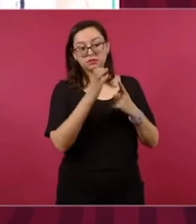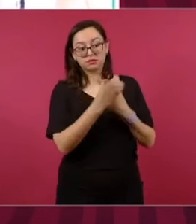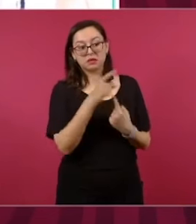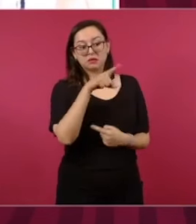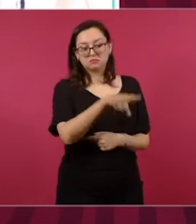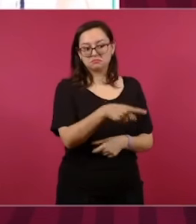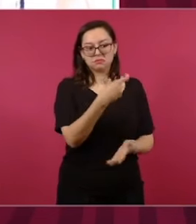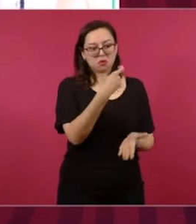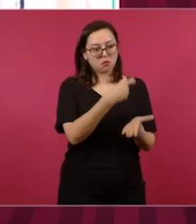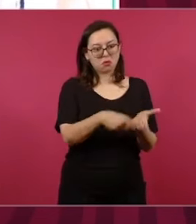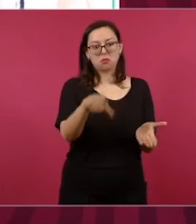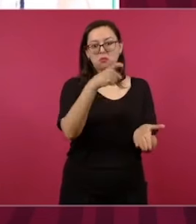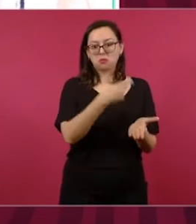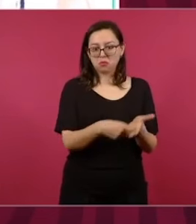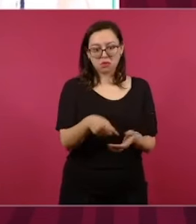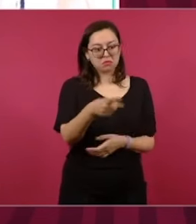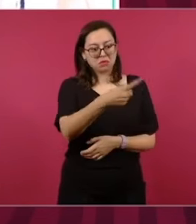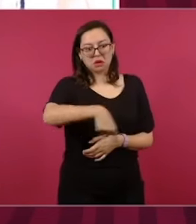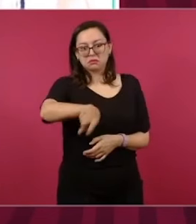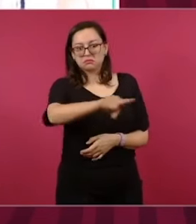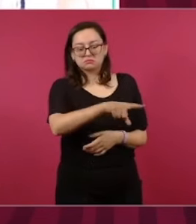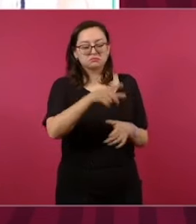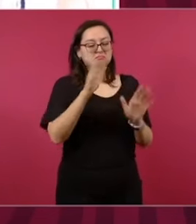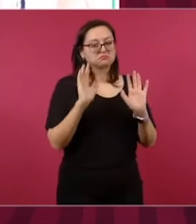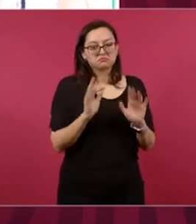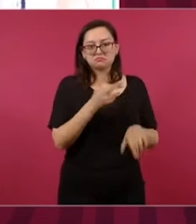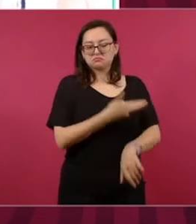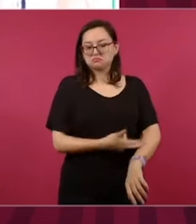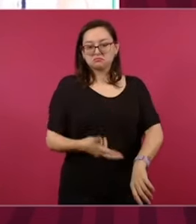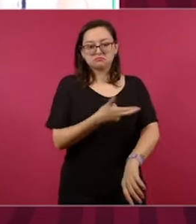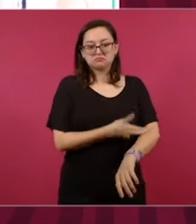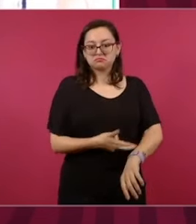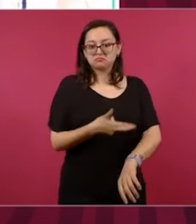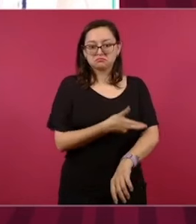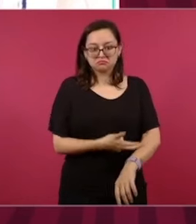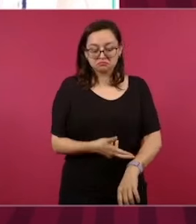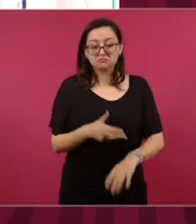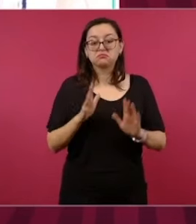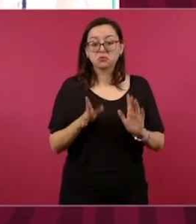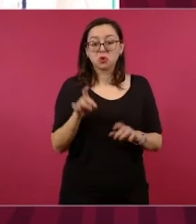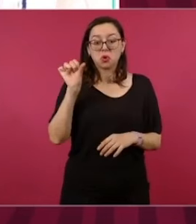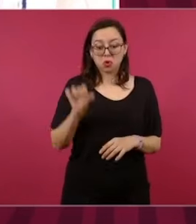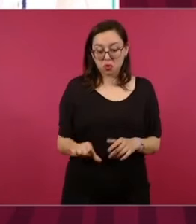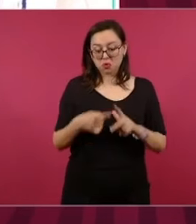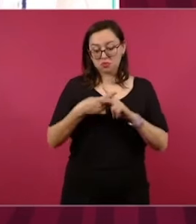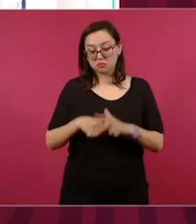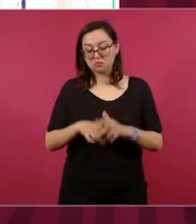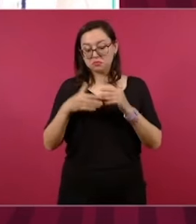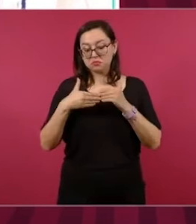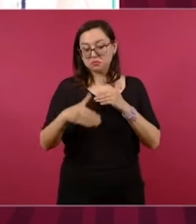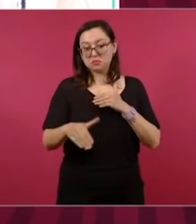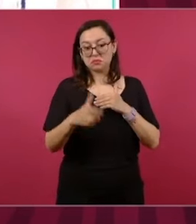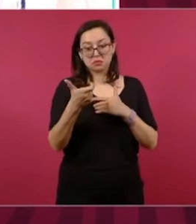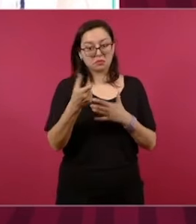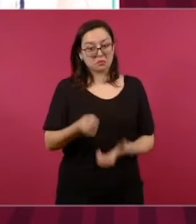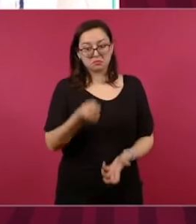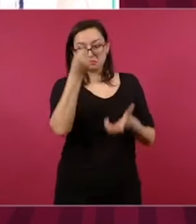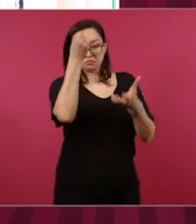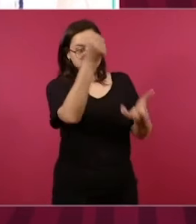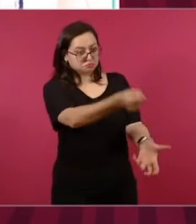a gestionar de manera directa y, por supuesto, contando desde hoy con la aportación